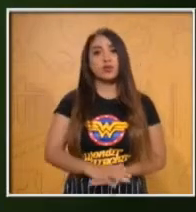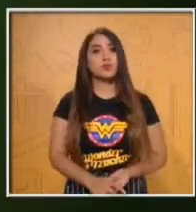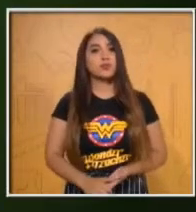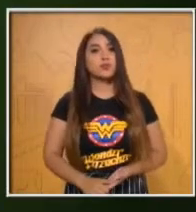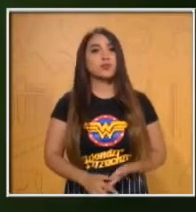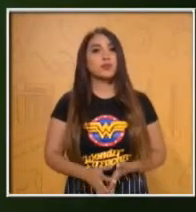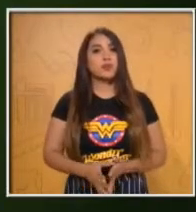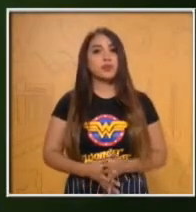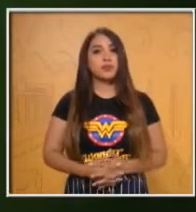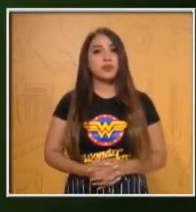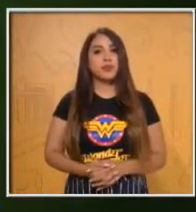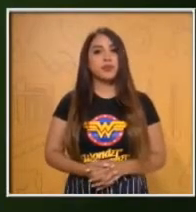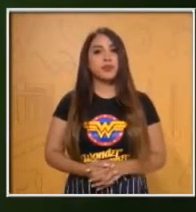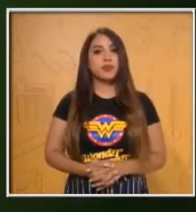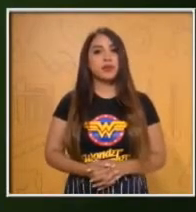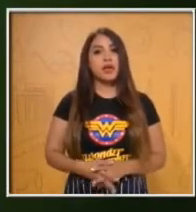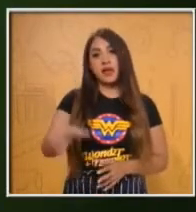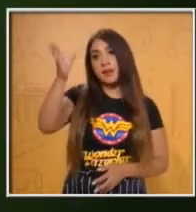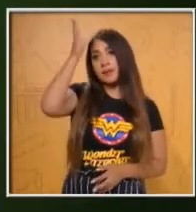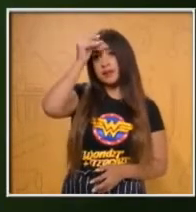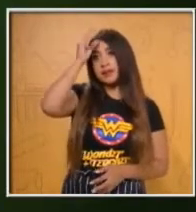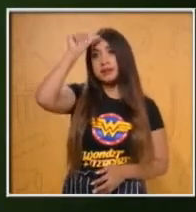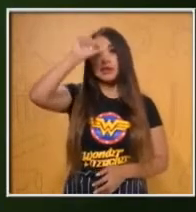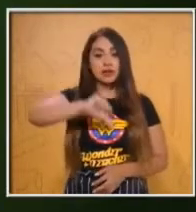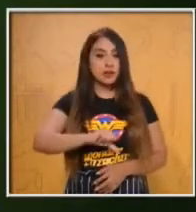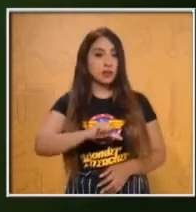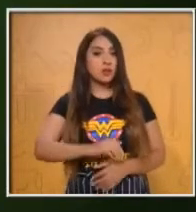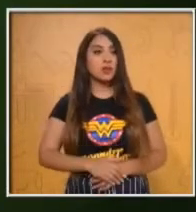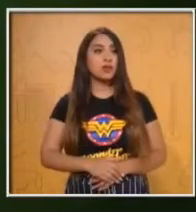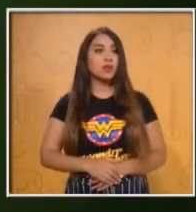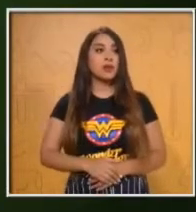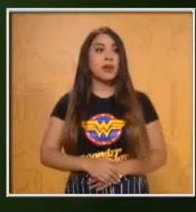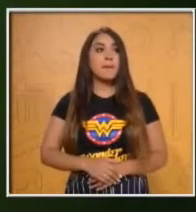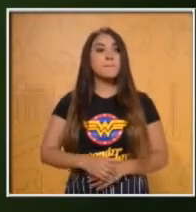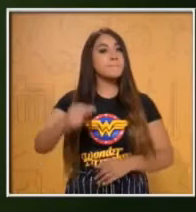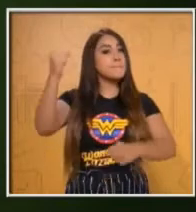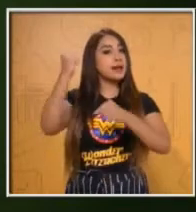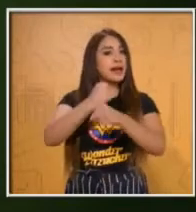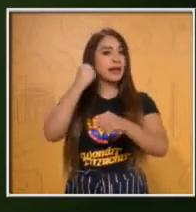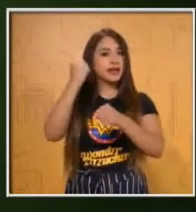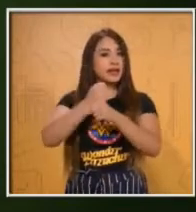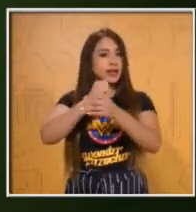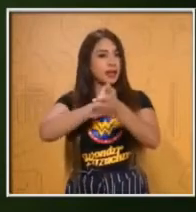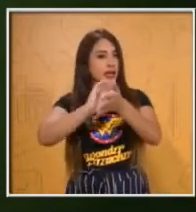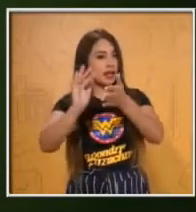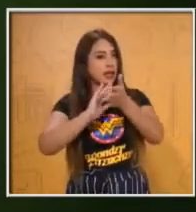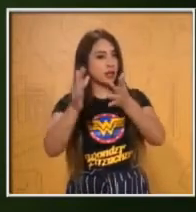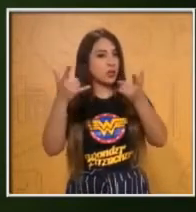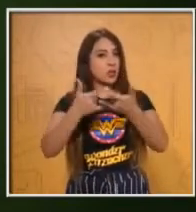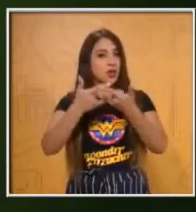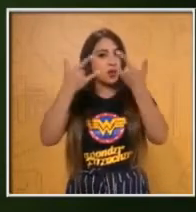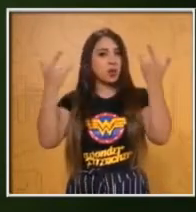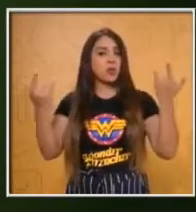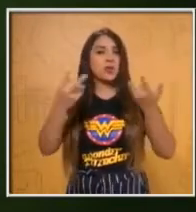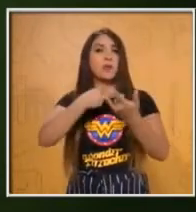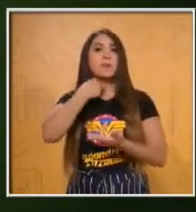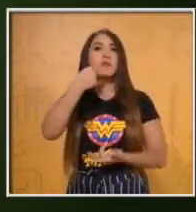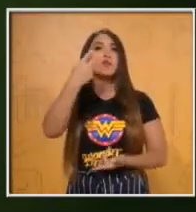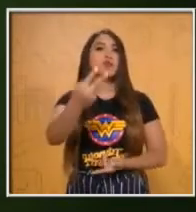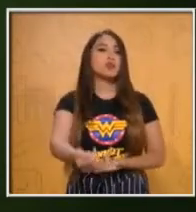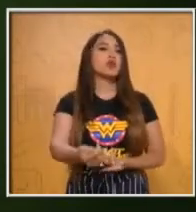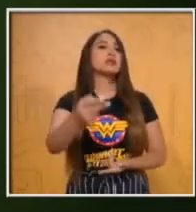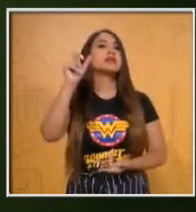maestra Blandi? El aprendizaje esperado del día de hoy es que practiquen la lectura del cuento con las voces y